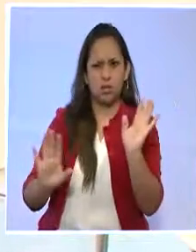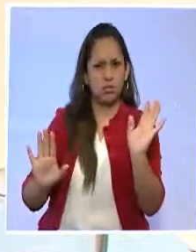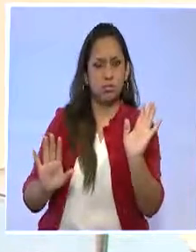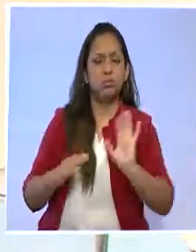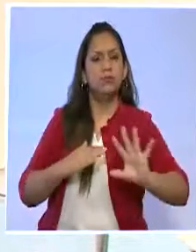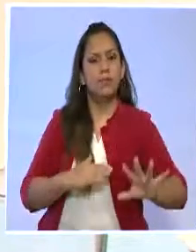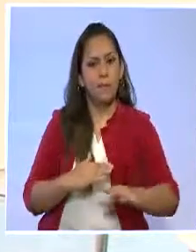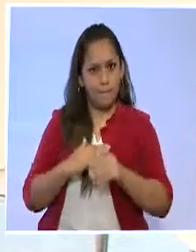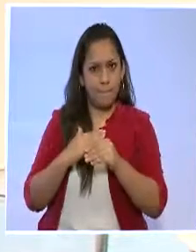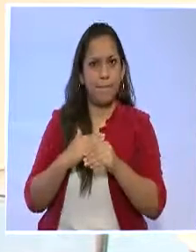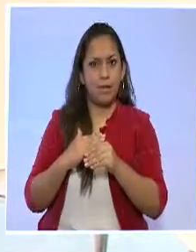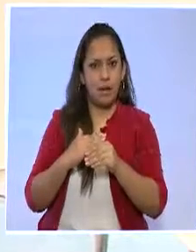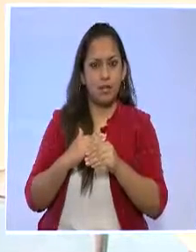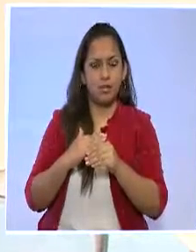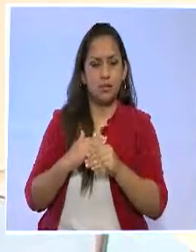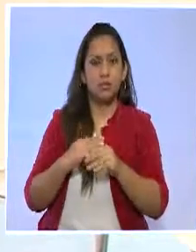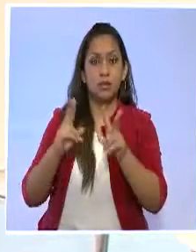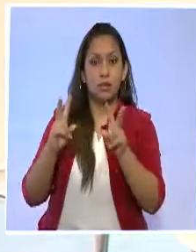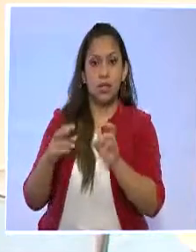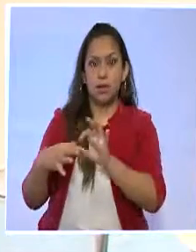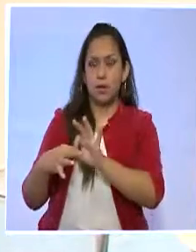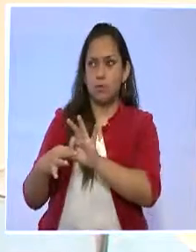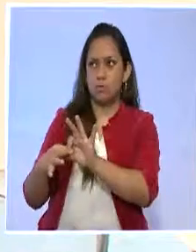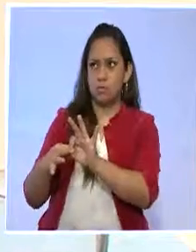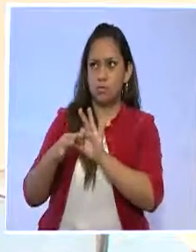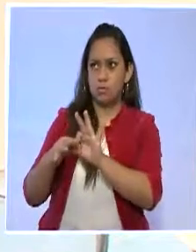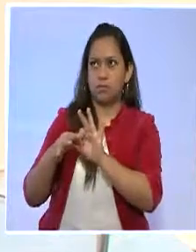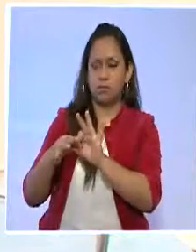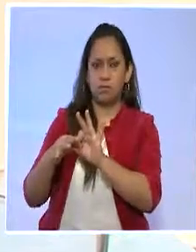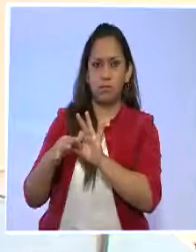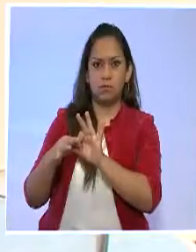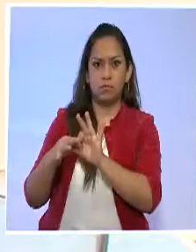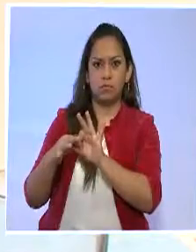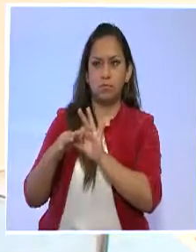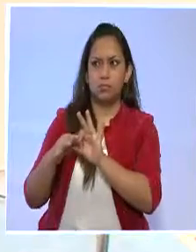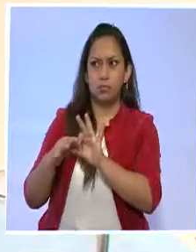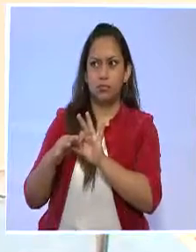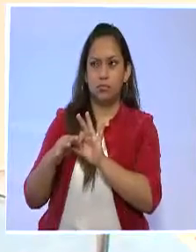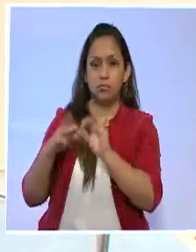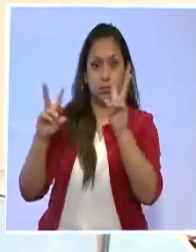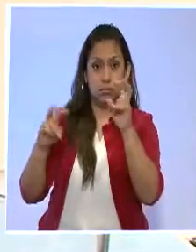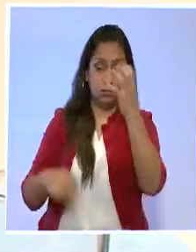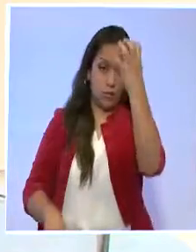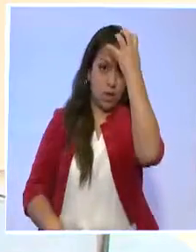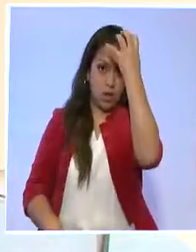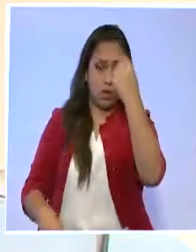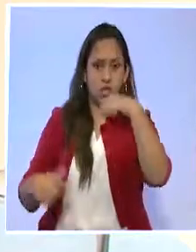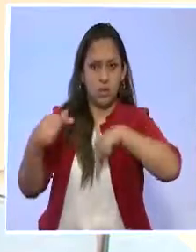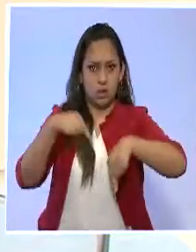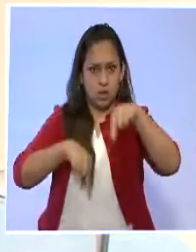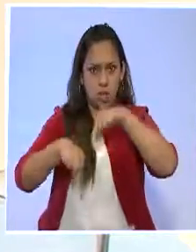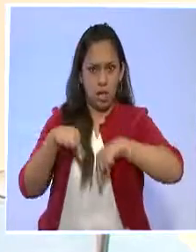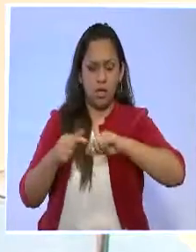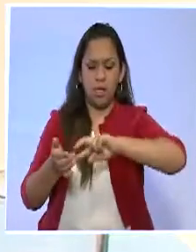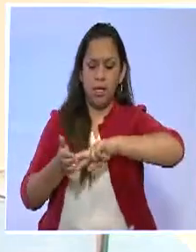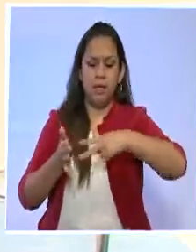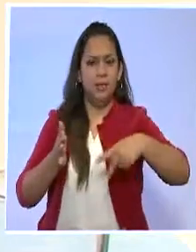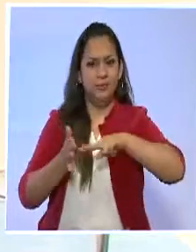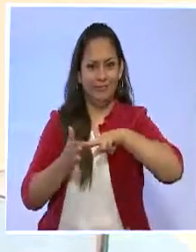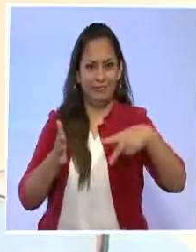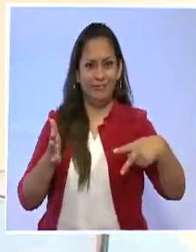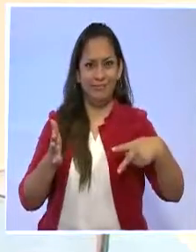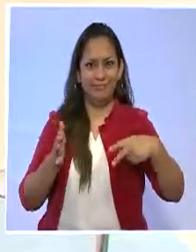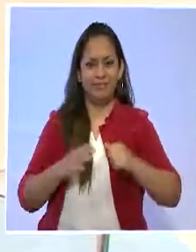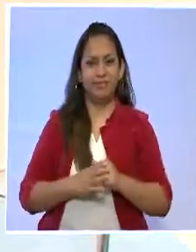principalmente también en la fortalecimiento de el ámbito de educación ciencia y tecnología nosotros tenemos